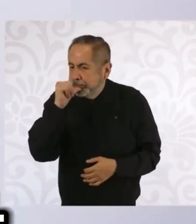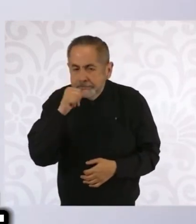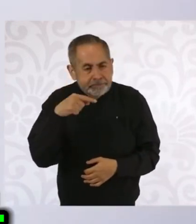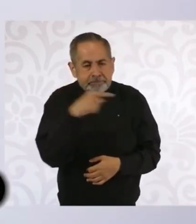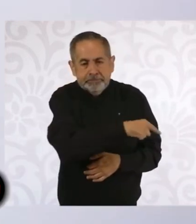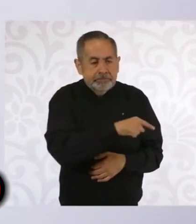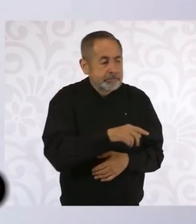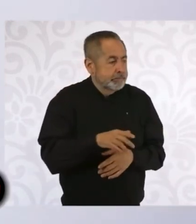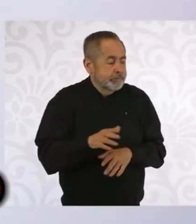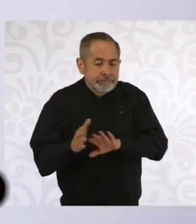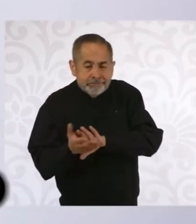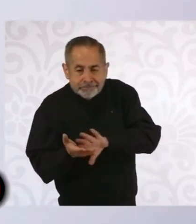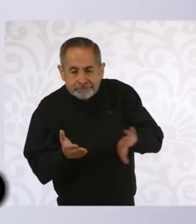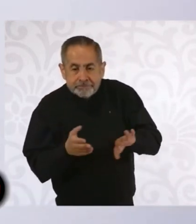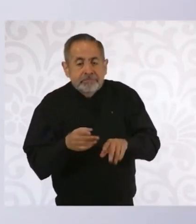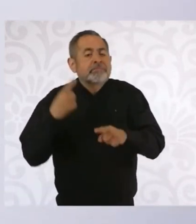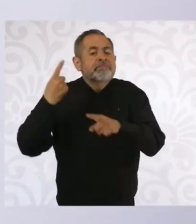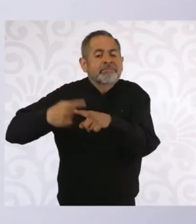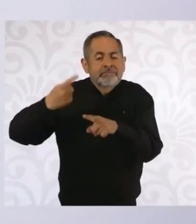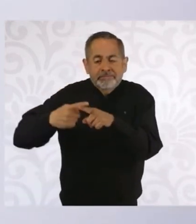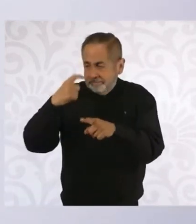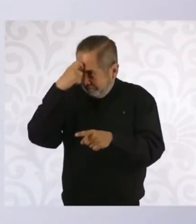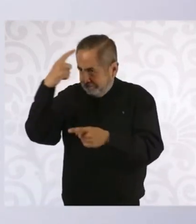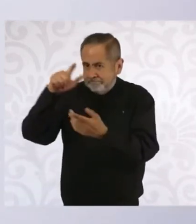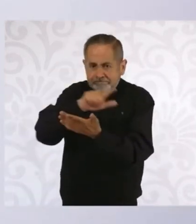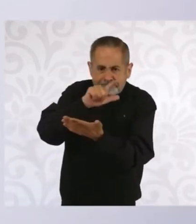le corresponde al Poder Legislativo.